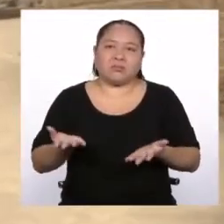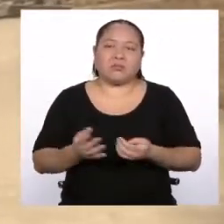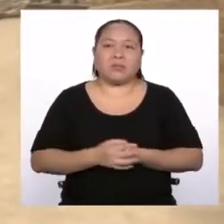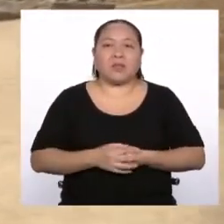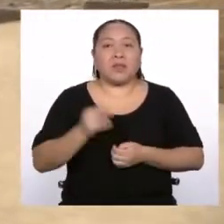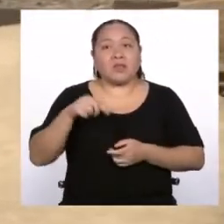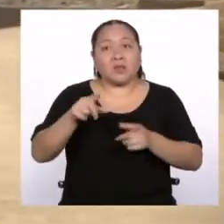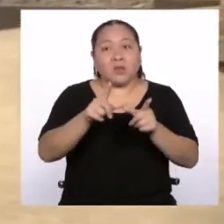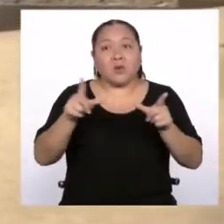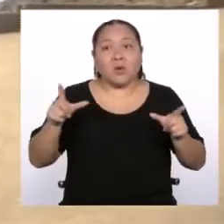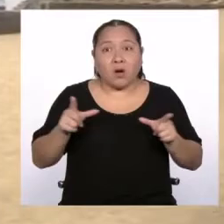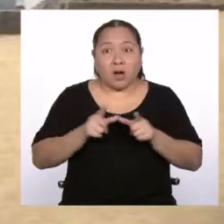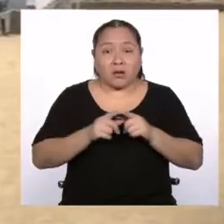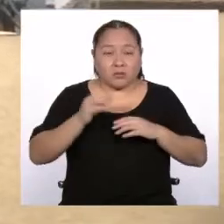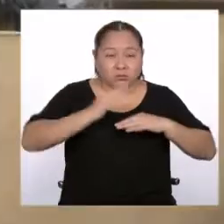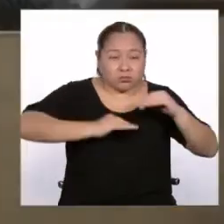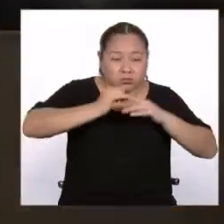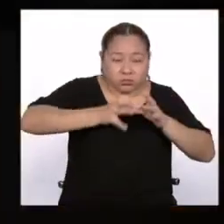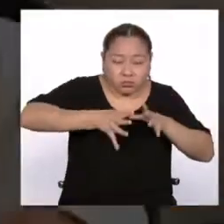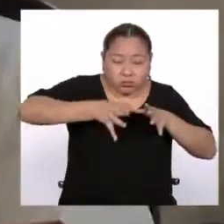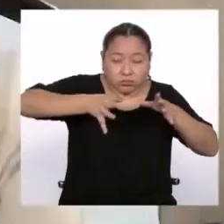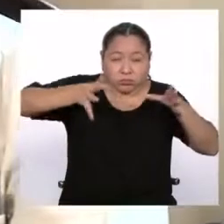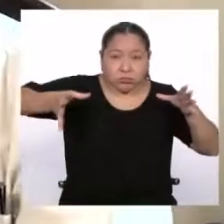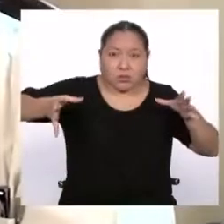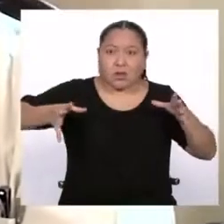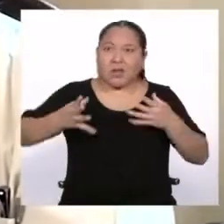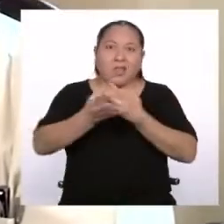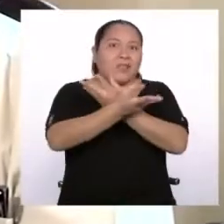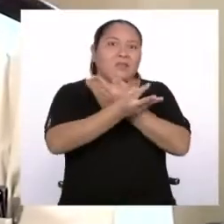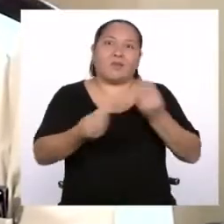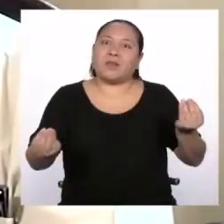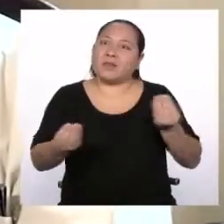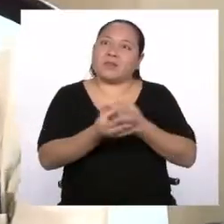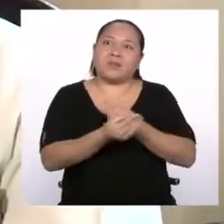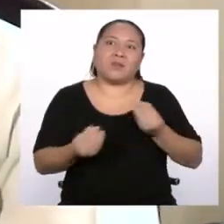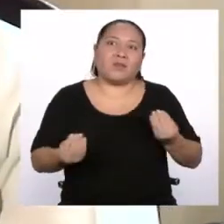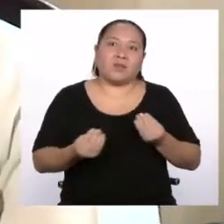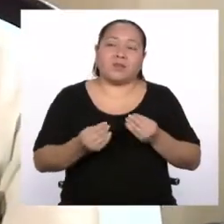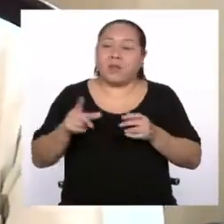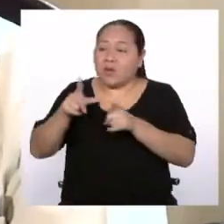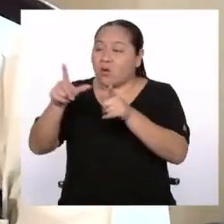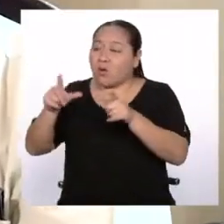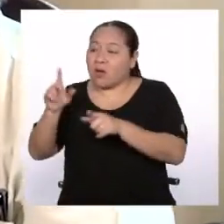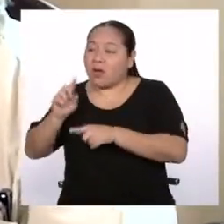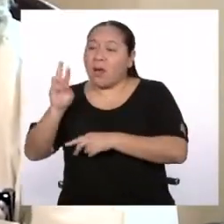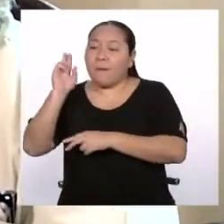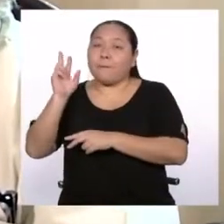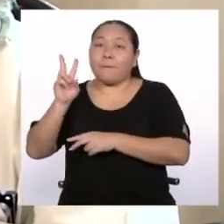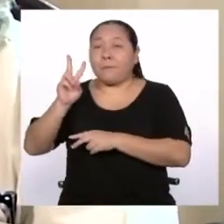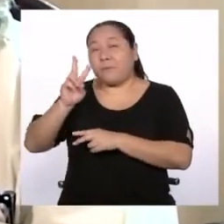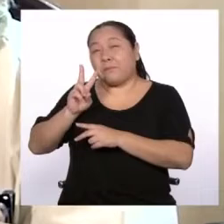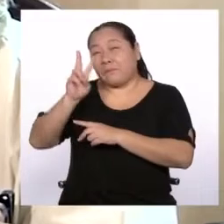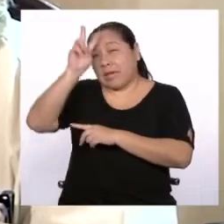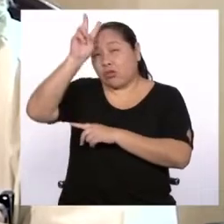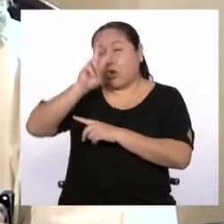Una ciudad íntegra ha desaparecido en toda la zona que va desde La Victoria hasta